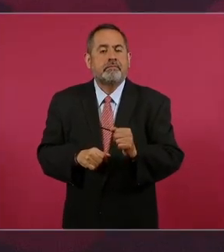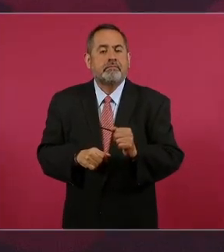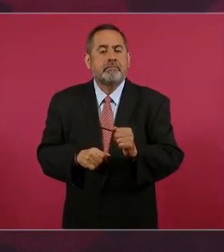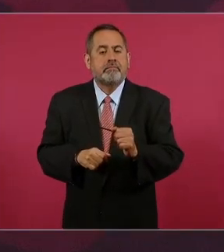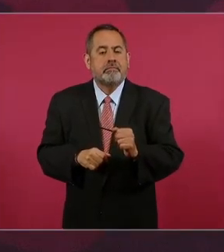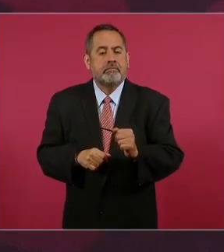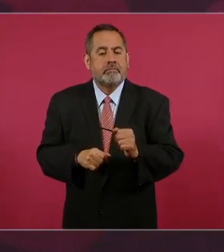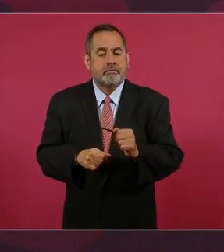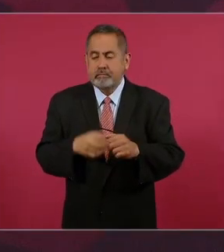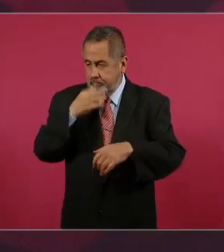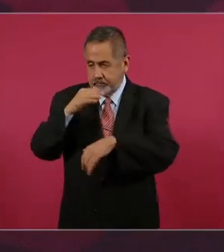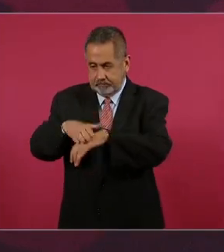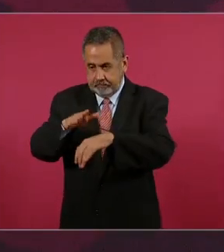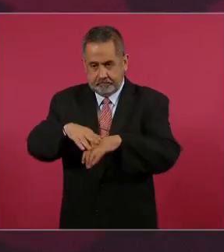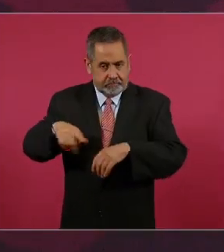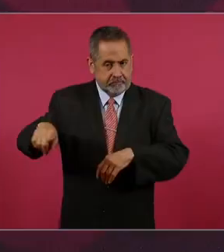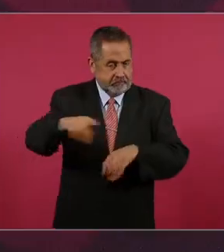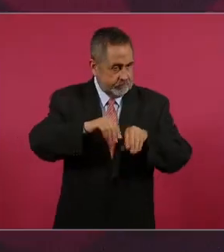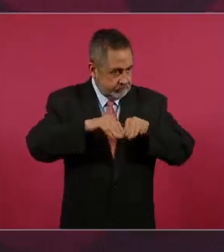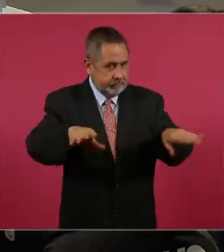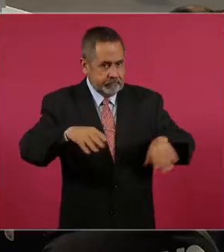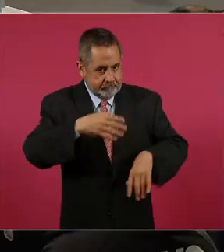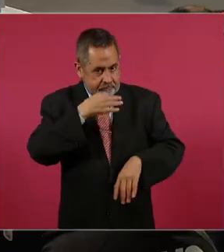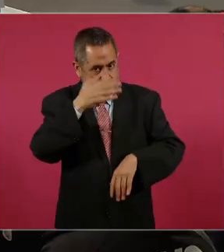eso es para recordarle al Reforma,